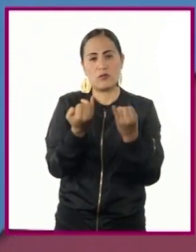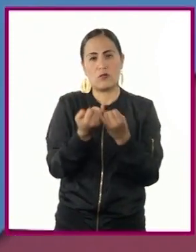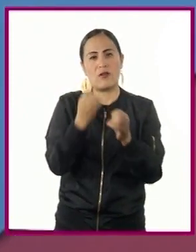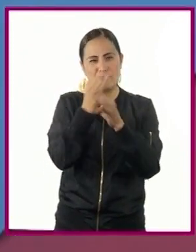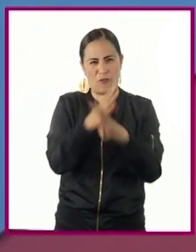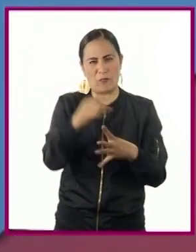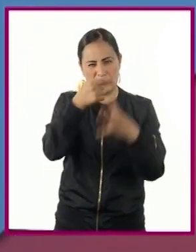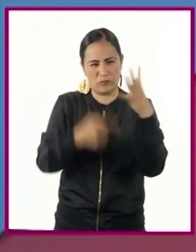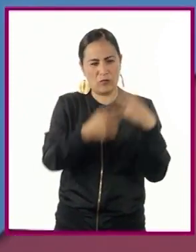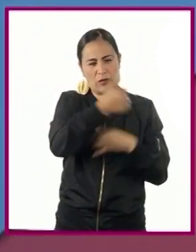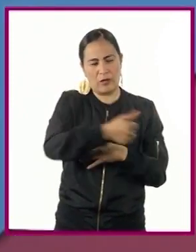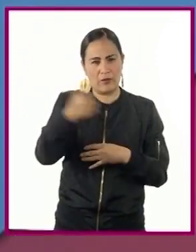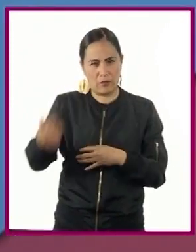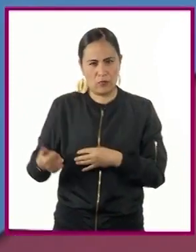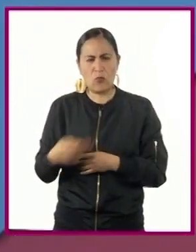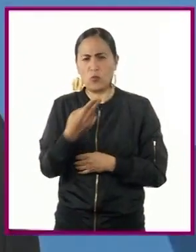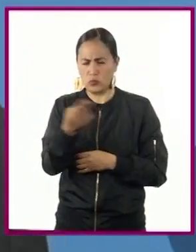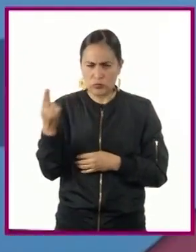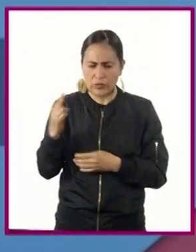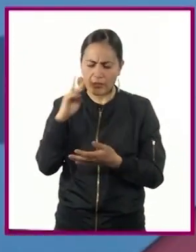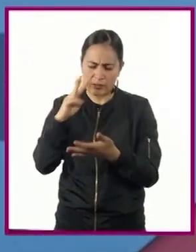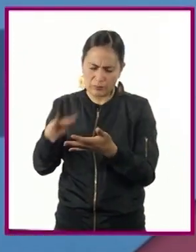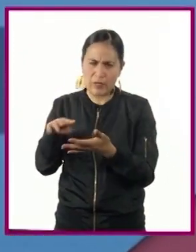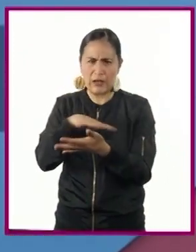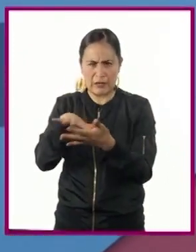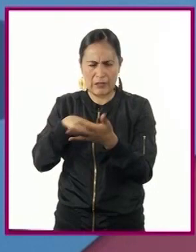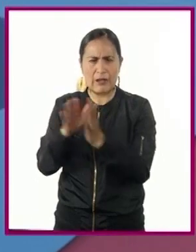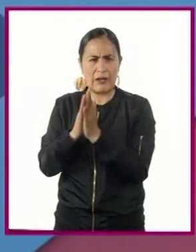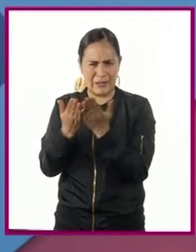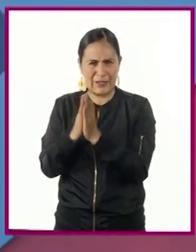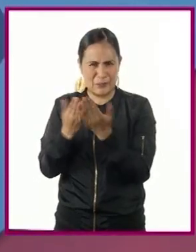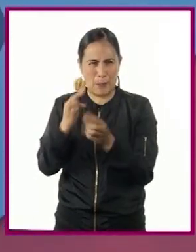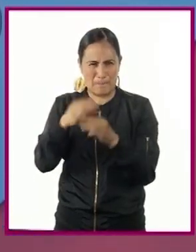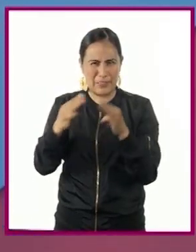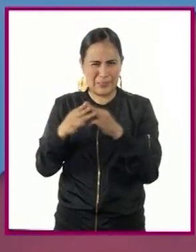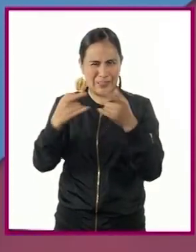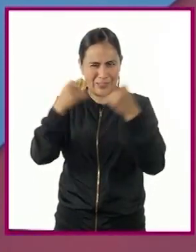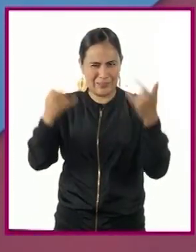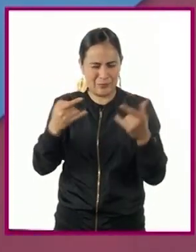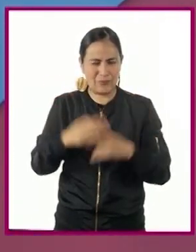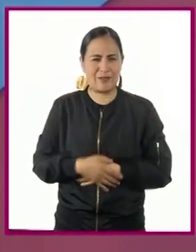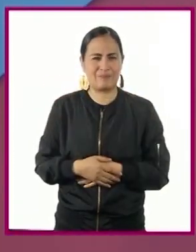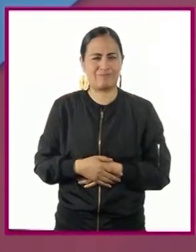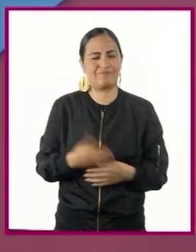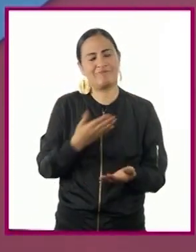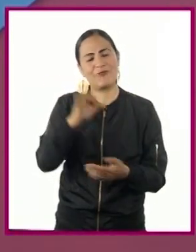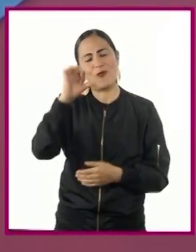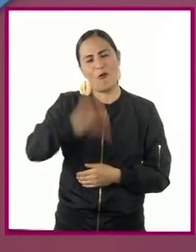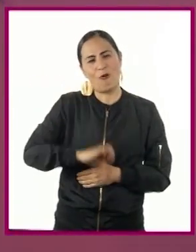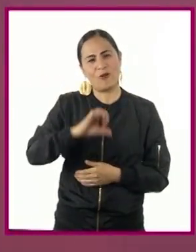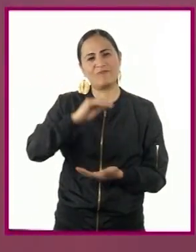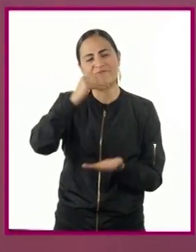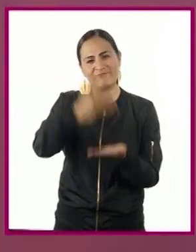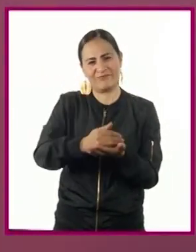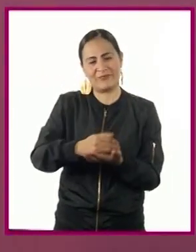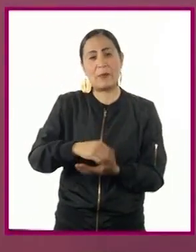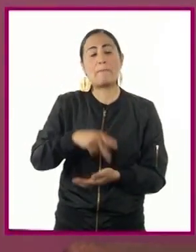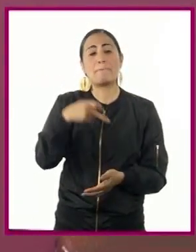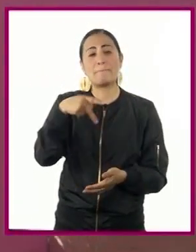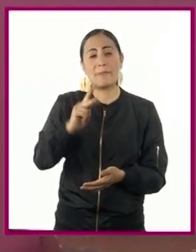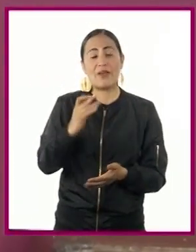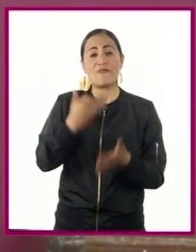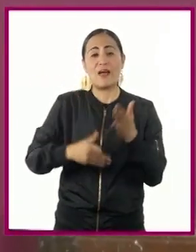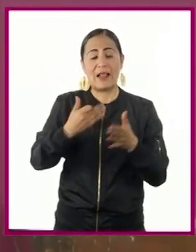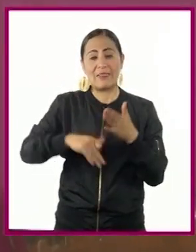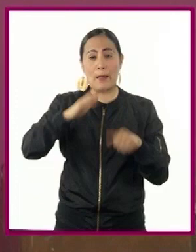reto, pueden apoyarse en su libro de texto. Por hoy, hemos concluido, pero aún nos queda mucho por conocer y aprender de